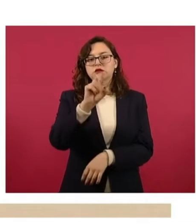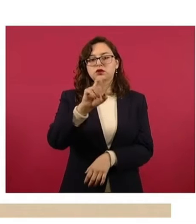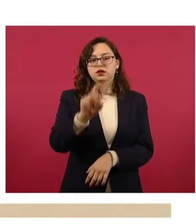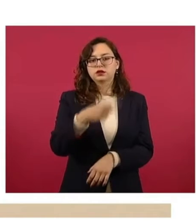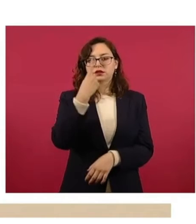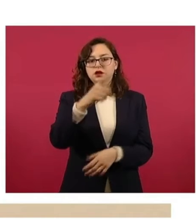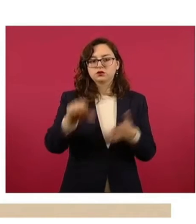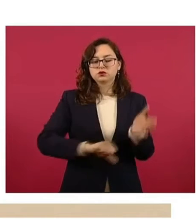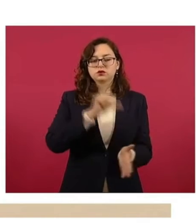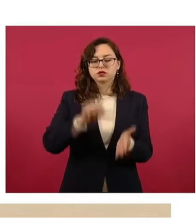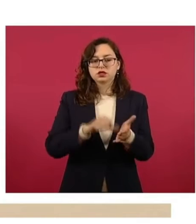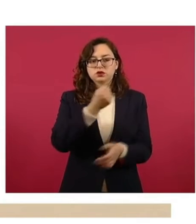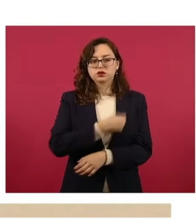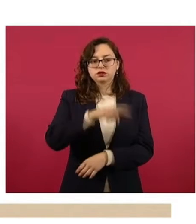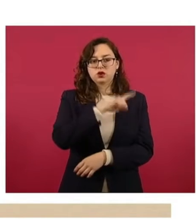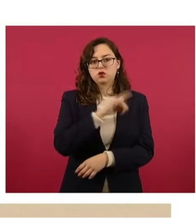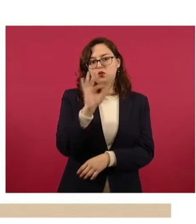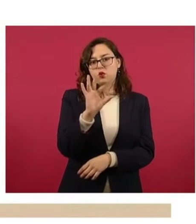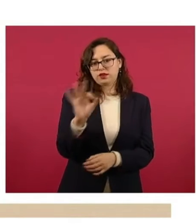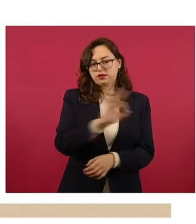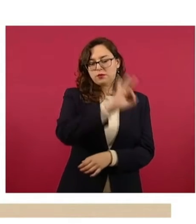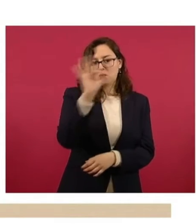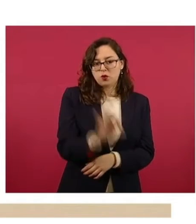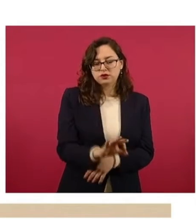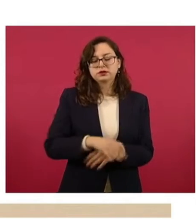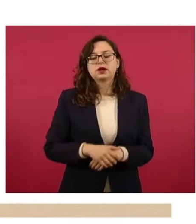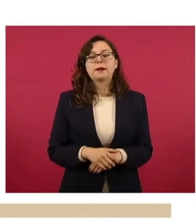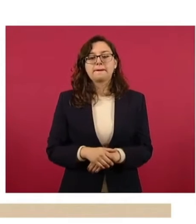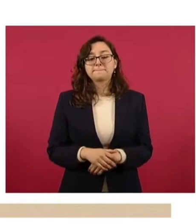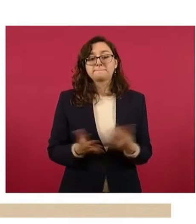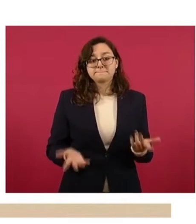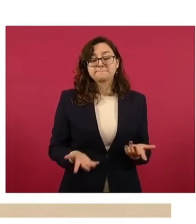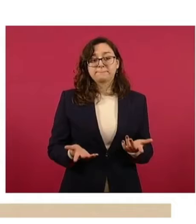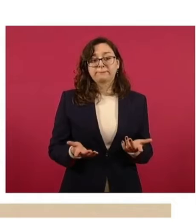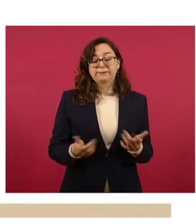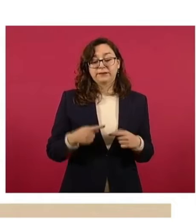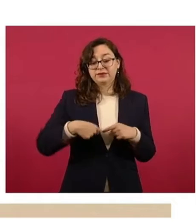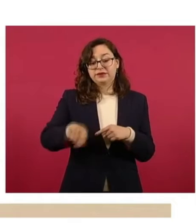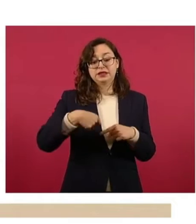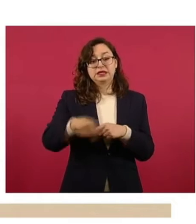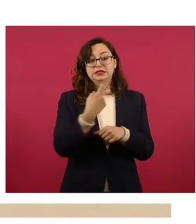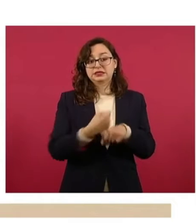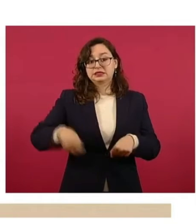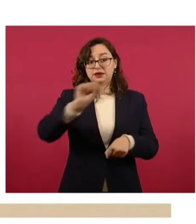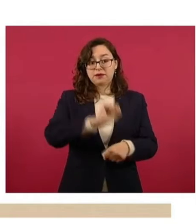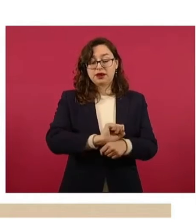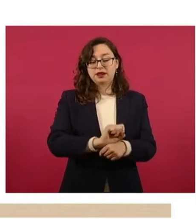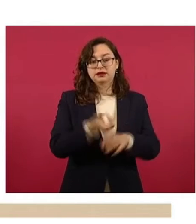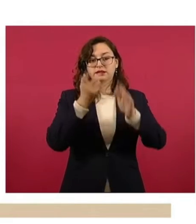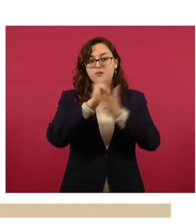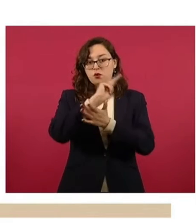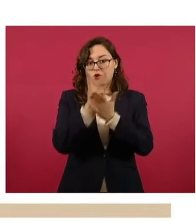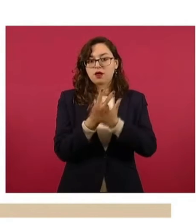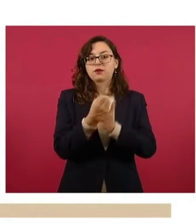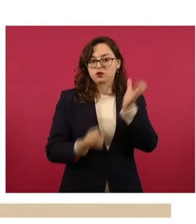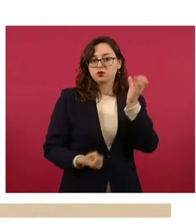del primer nivel. Esta semana concluimos ya la presencia del programa en todos el primer nivel de atención.